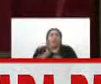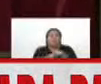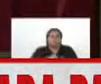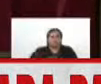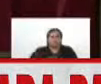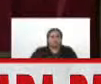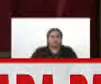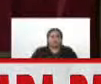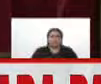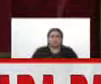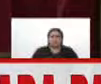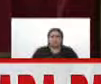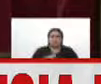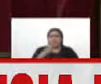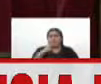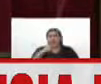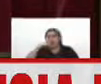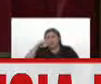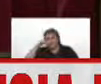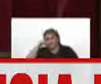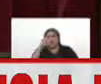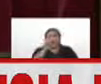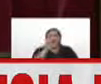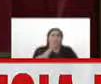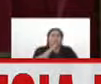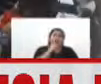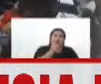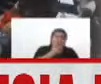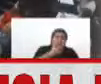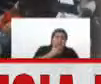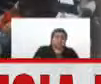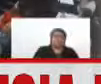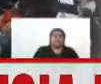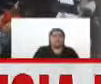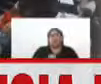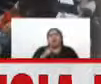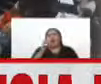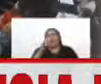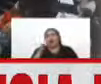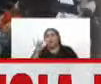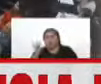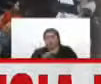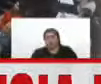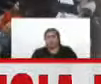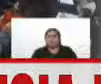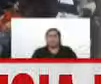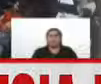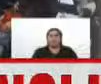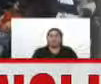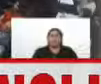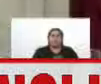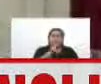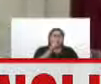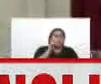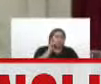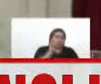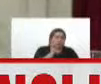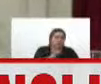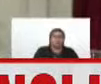legislativa. Ahí el presidente podría decir, si hay una circunstancia